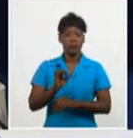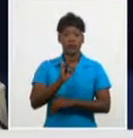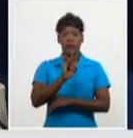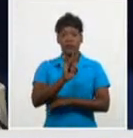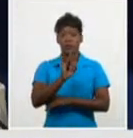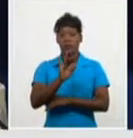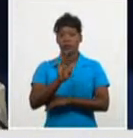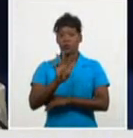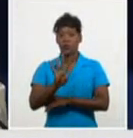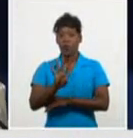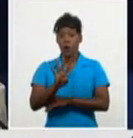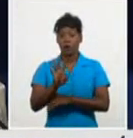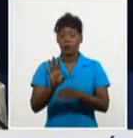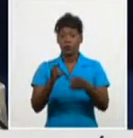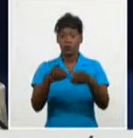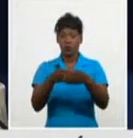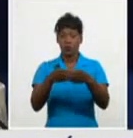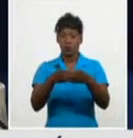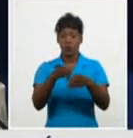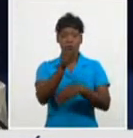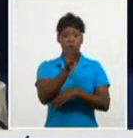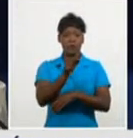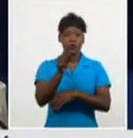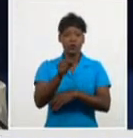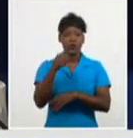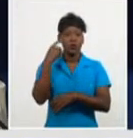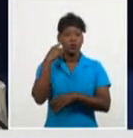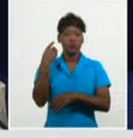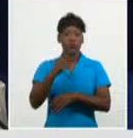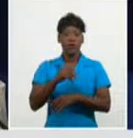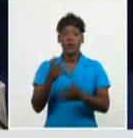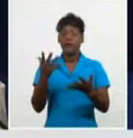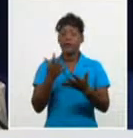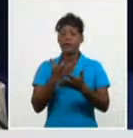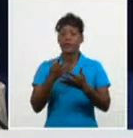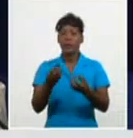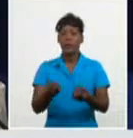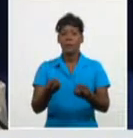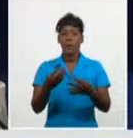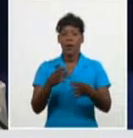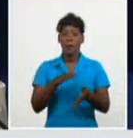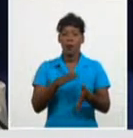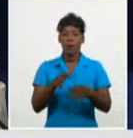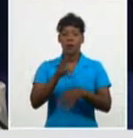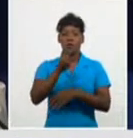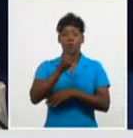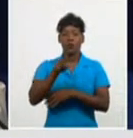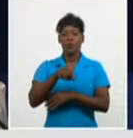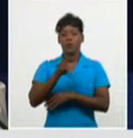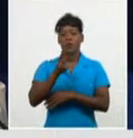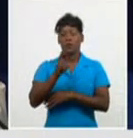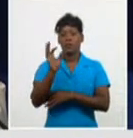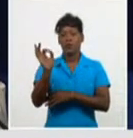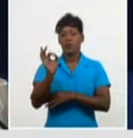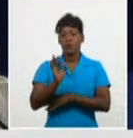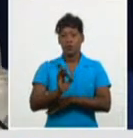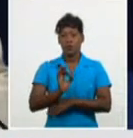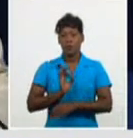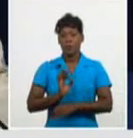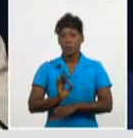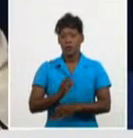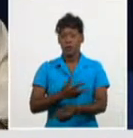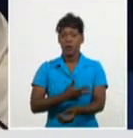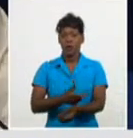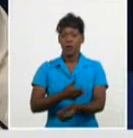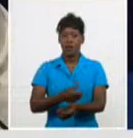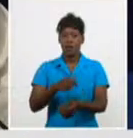cuales no se ha precisado la fuente de infección, que es el 3,3% de los casos diagnosticados